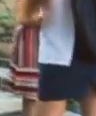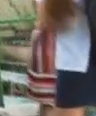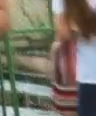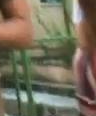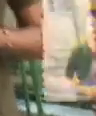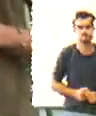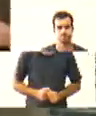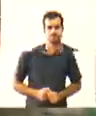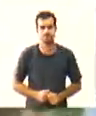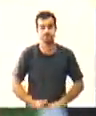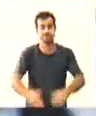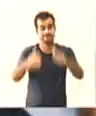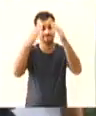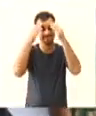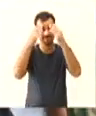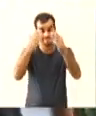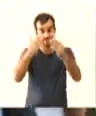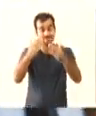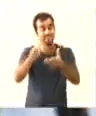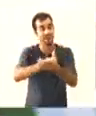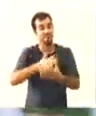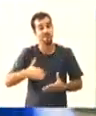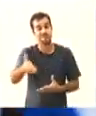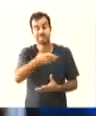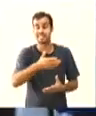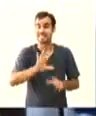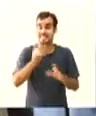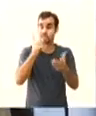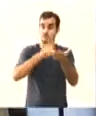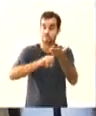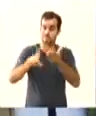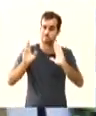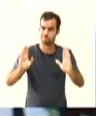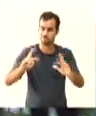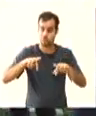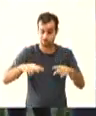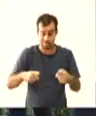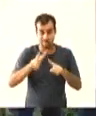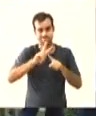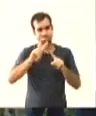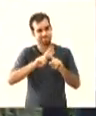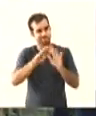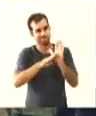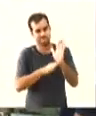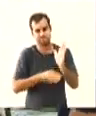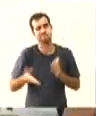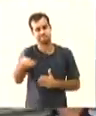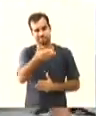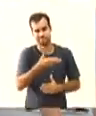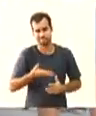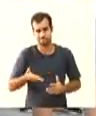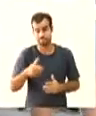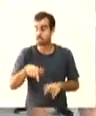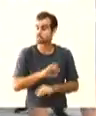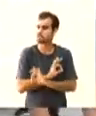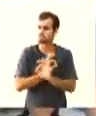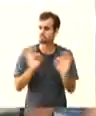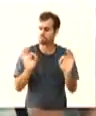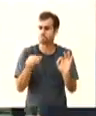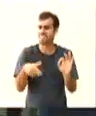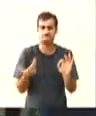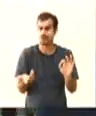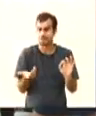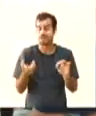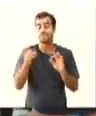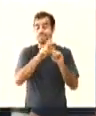amigos, son 7 los días que han pasado y nosotros nos volvemos a encontrar en este programa que está hecho a tu medida. Programa muy especial porque se trata